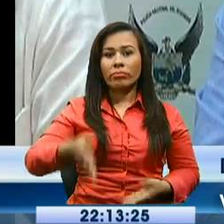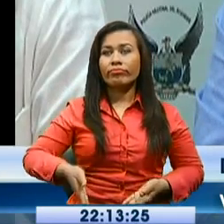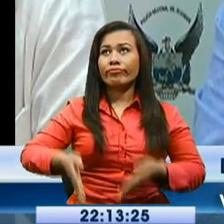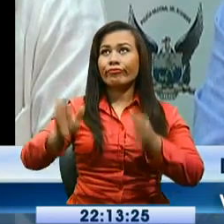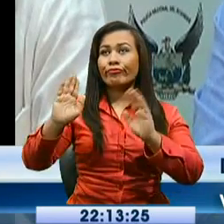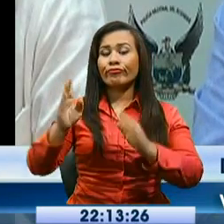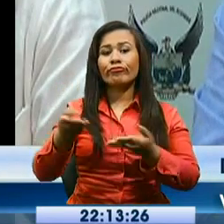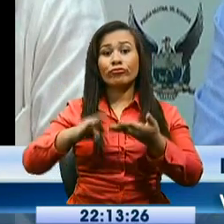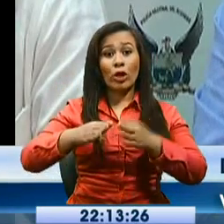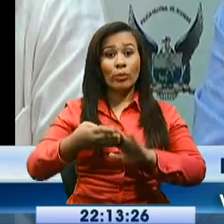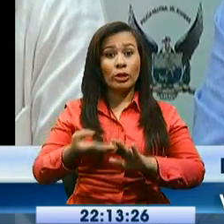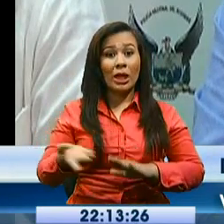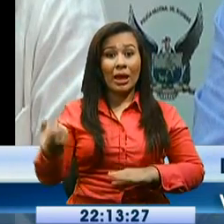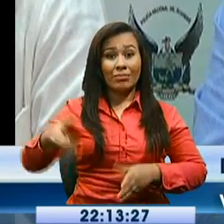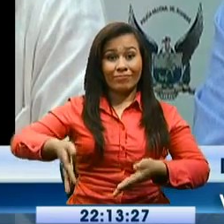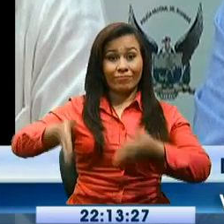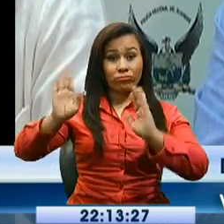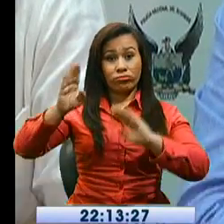afectadas,